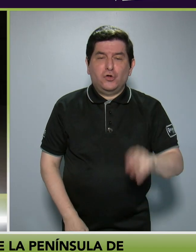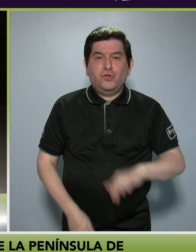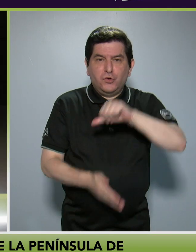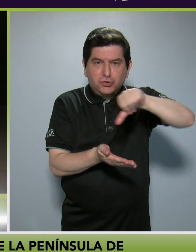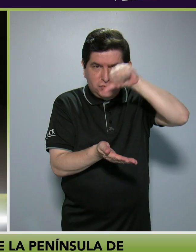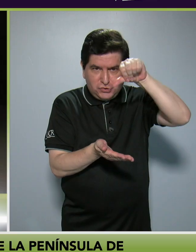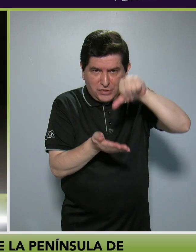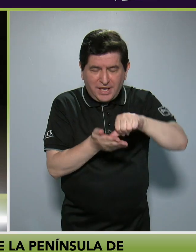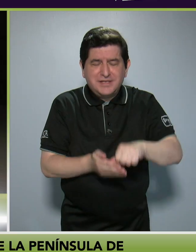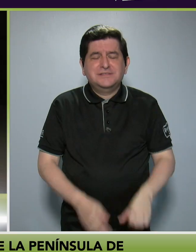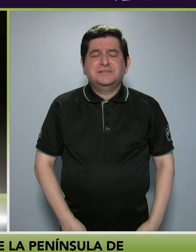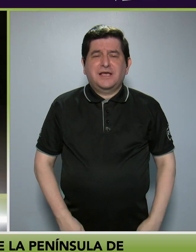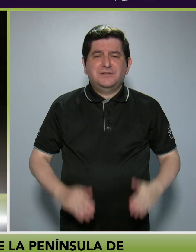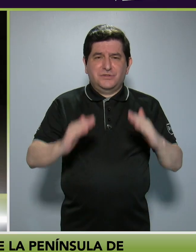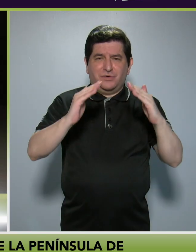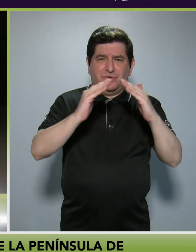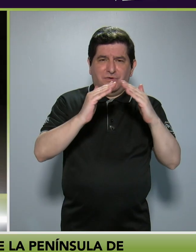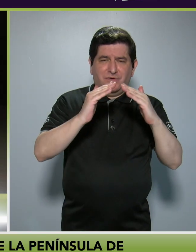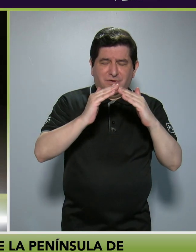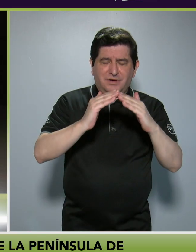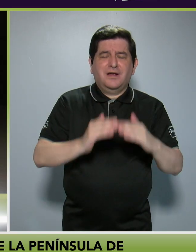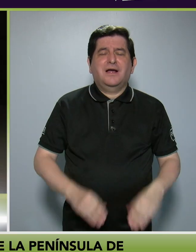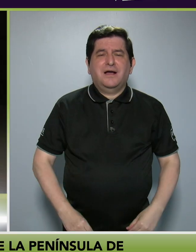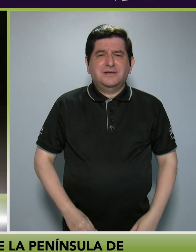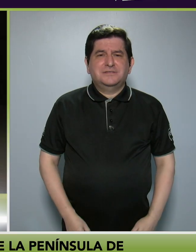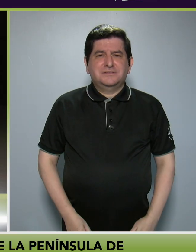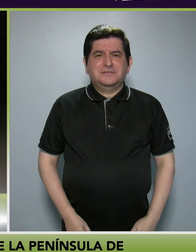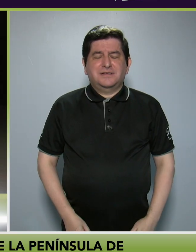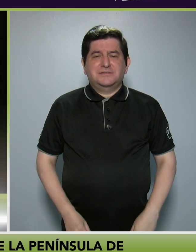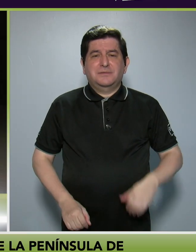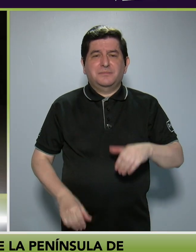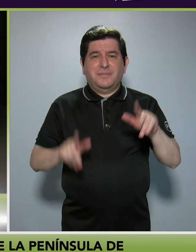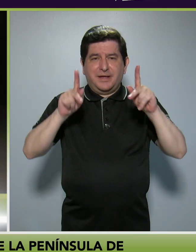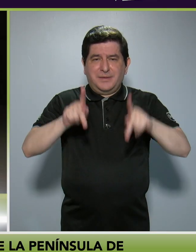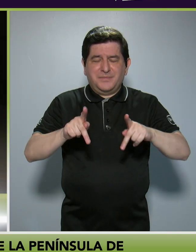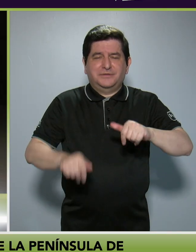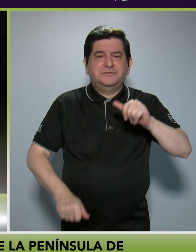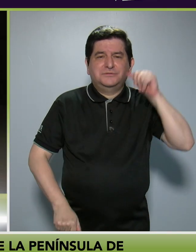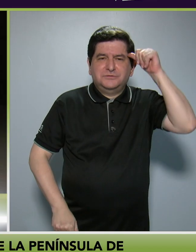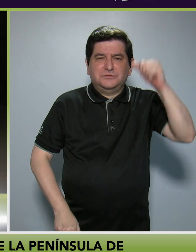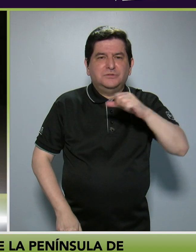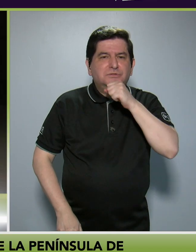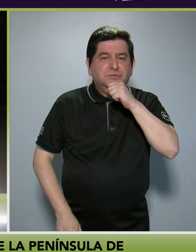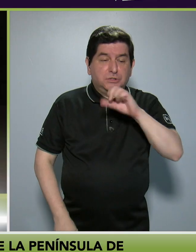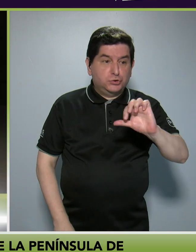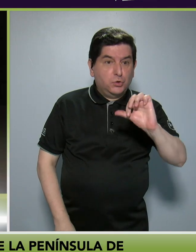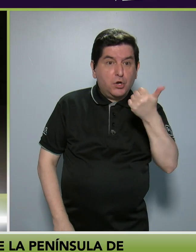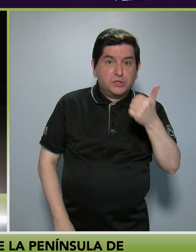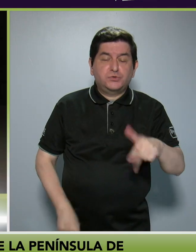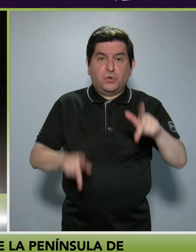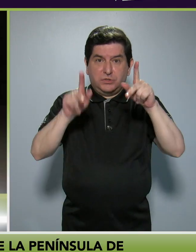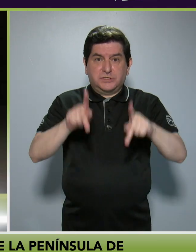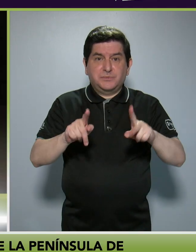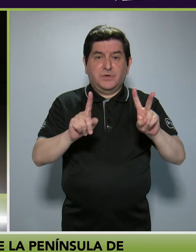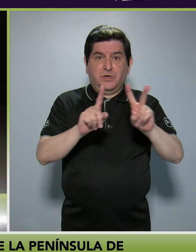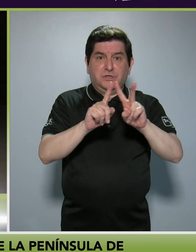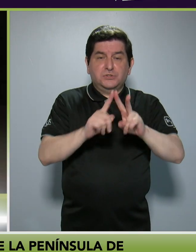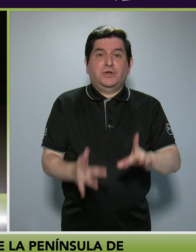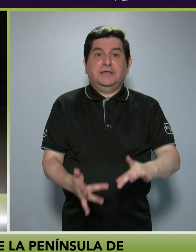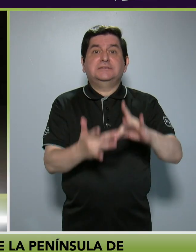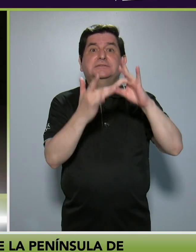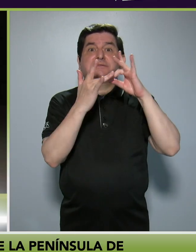centros de larga estancia, ¿verdad? O lo que conocemos muchas veces como hogares de ancianos. El resto, en la península de Nicoya en